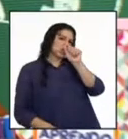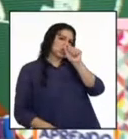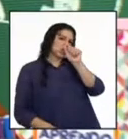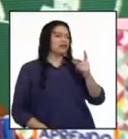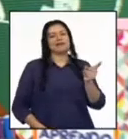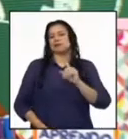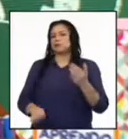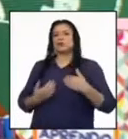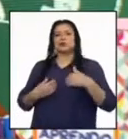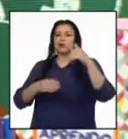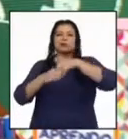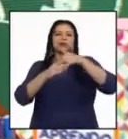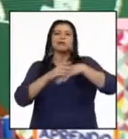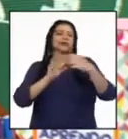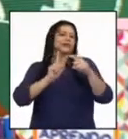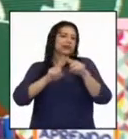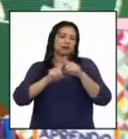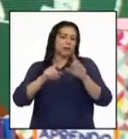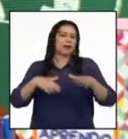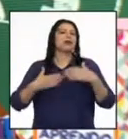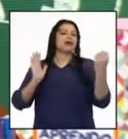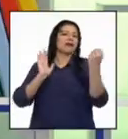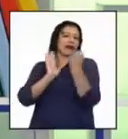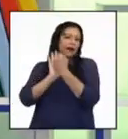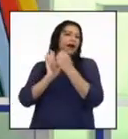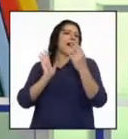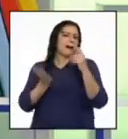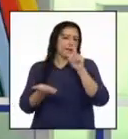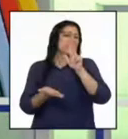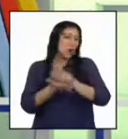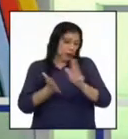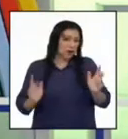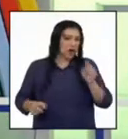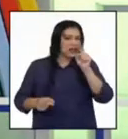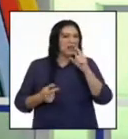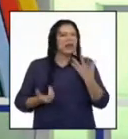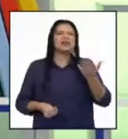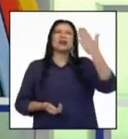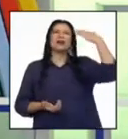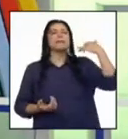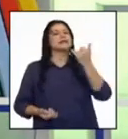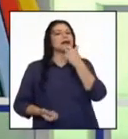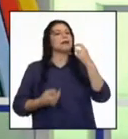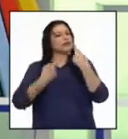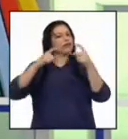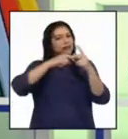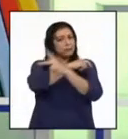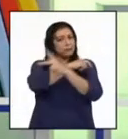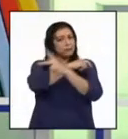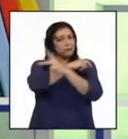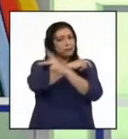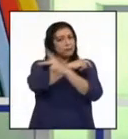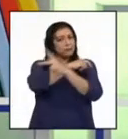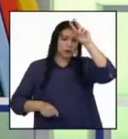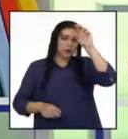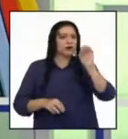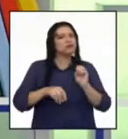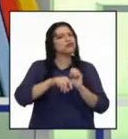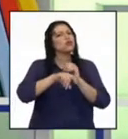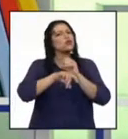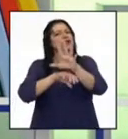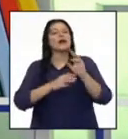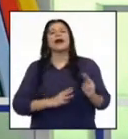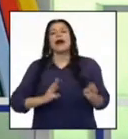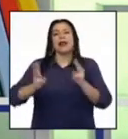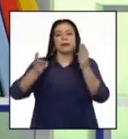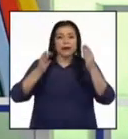no obtuvo la cantidad de votos requerida para su aprobación. Estos hechos que ocurrían en diversos países, entre ellos el nuestro, deben haber influido en la